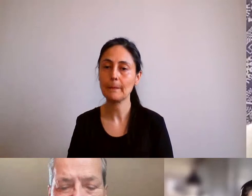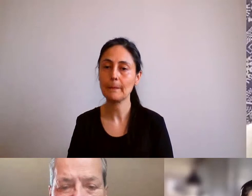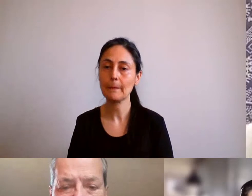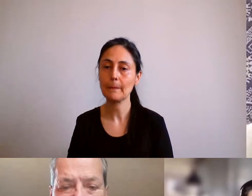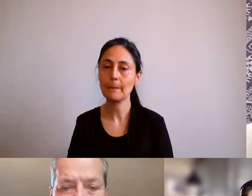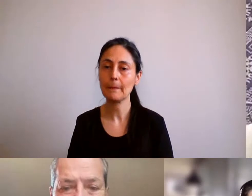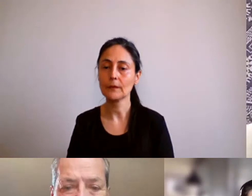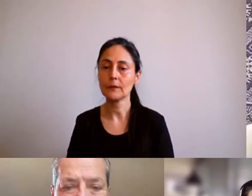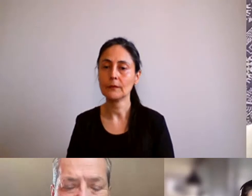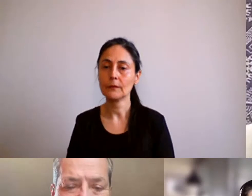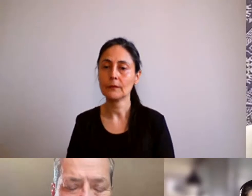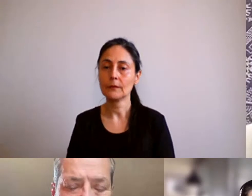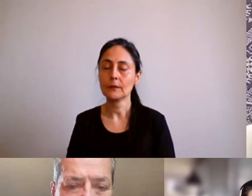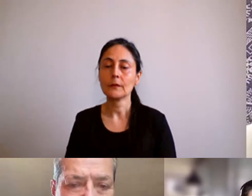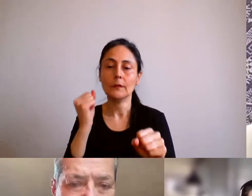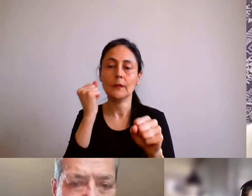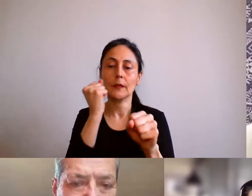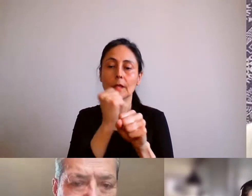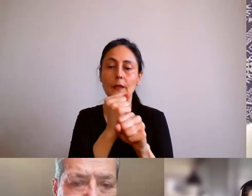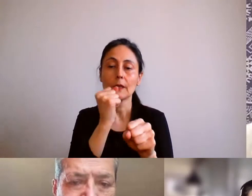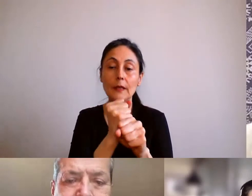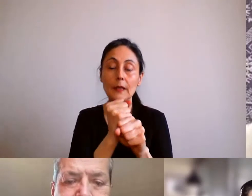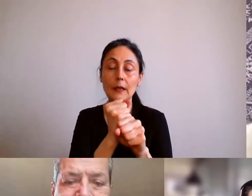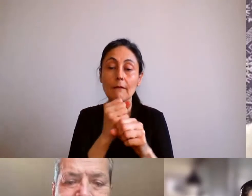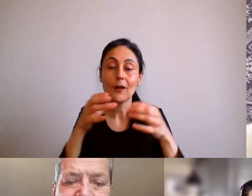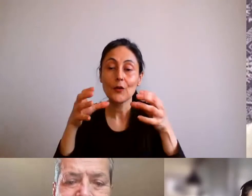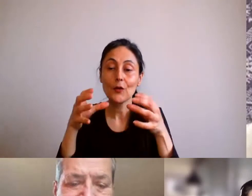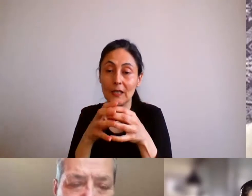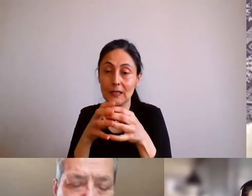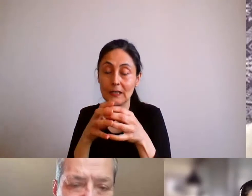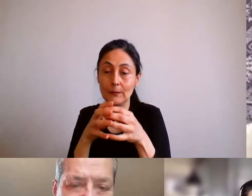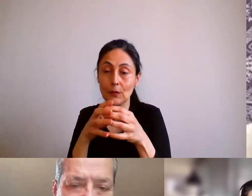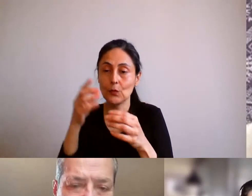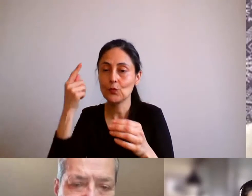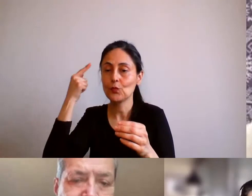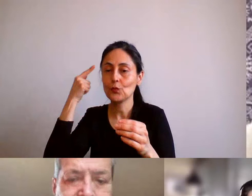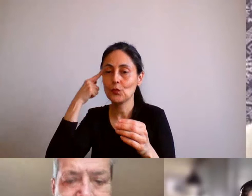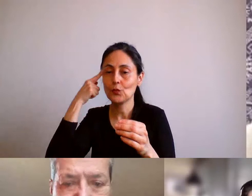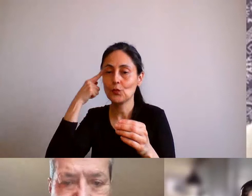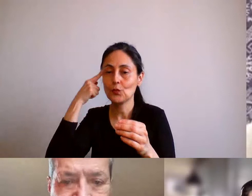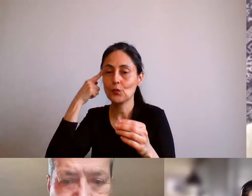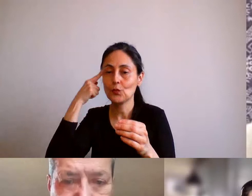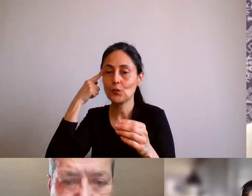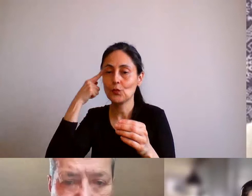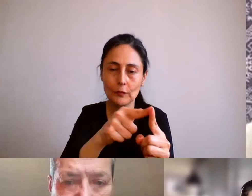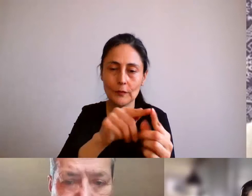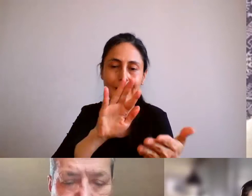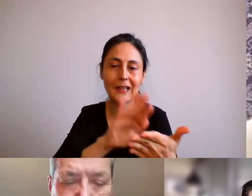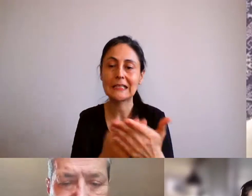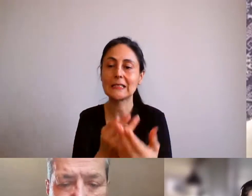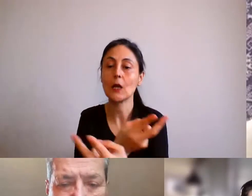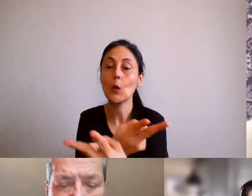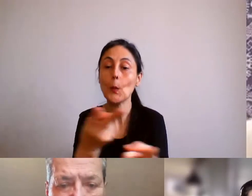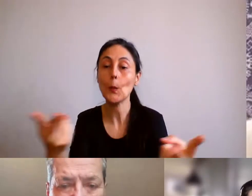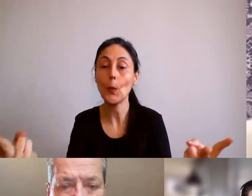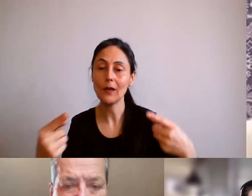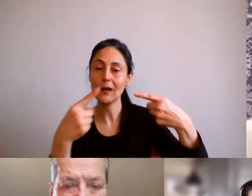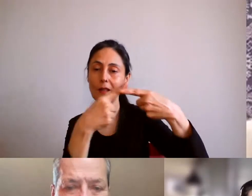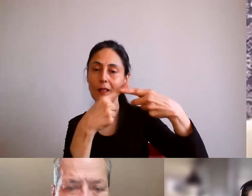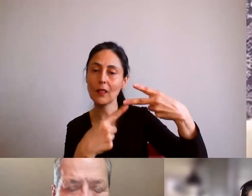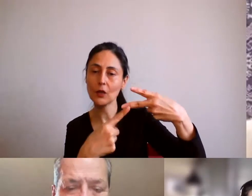en trabajo en equipo, pero desde una perspectiva de la salud pública, en dos dimensiones. Por un